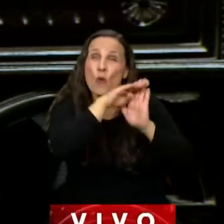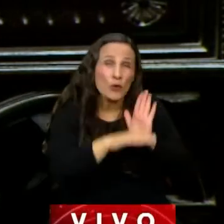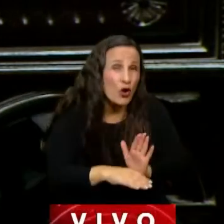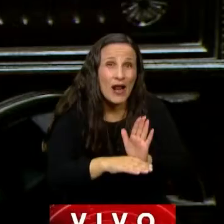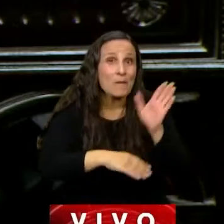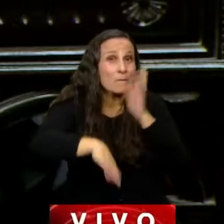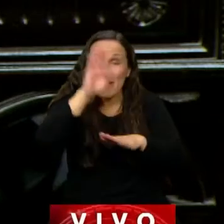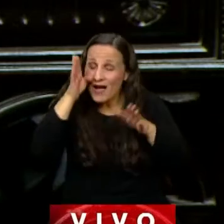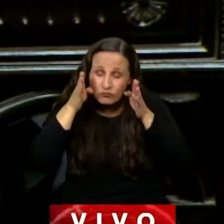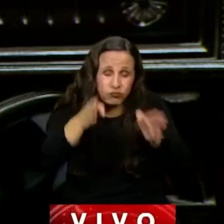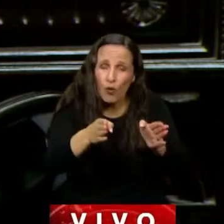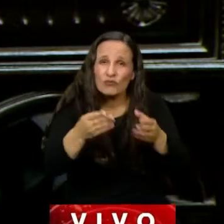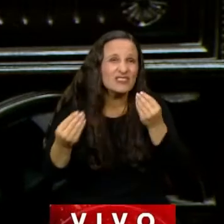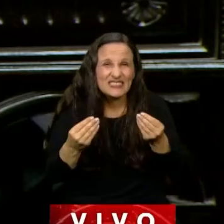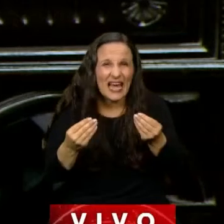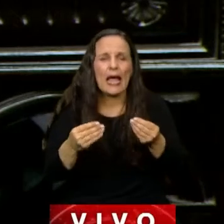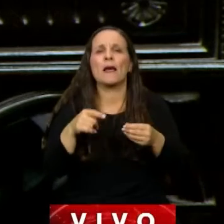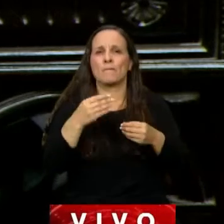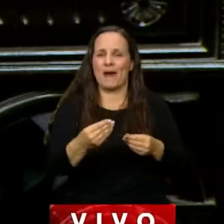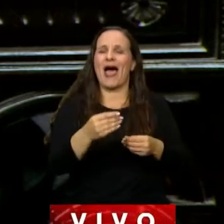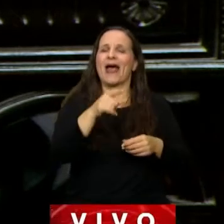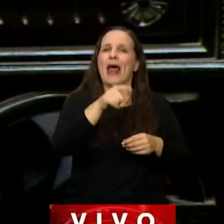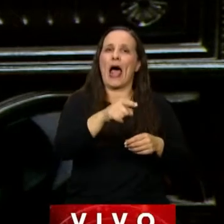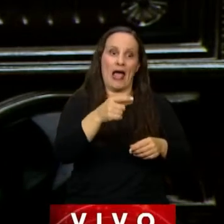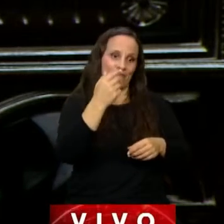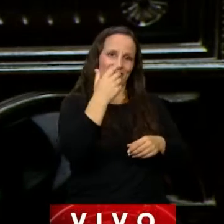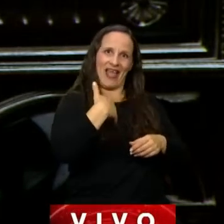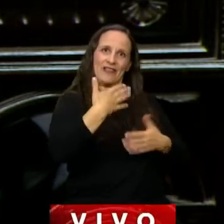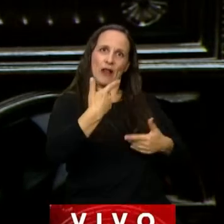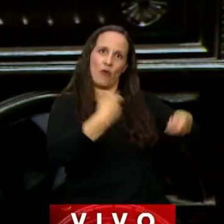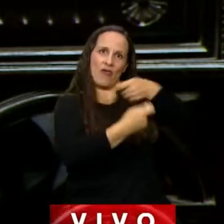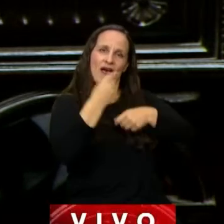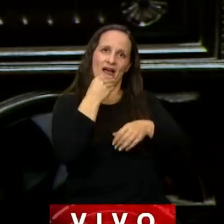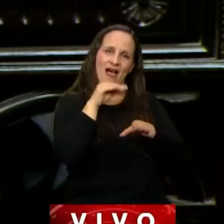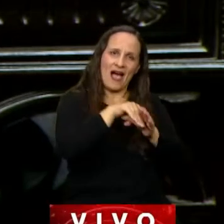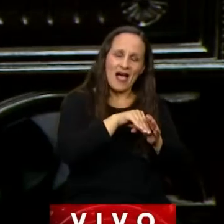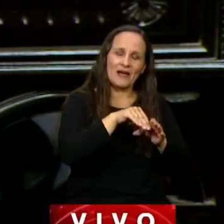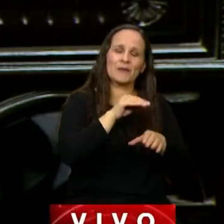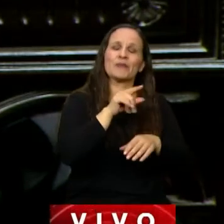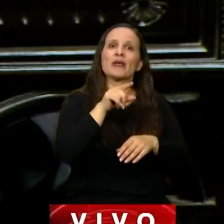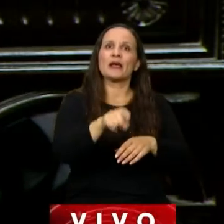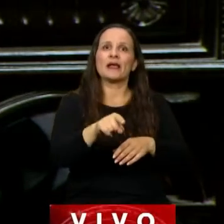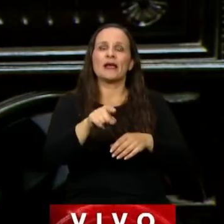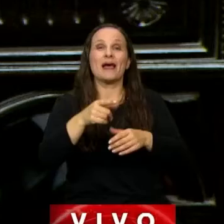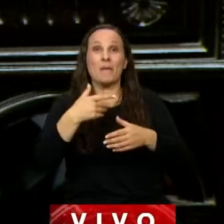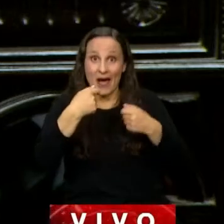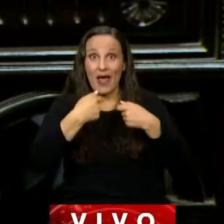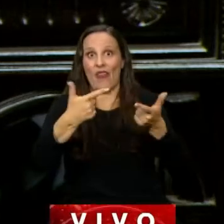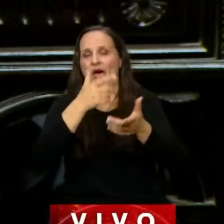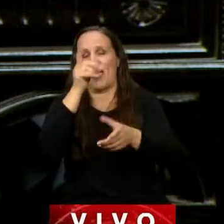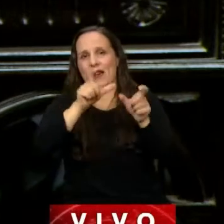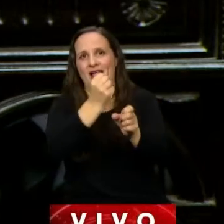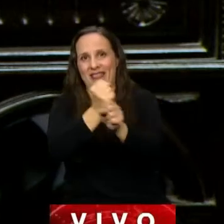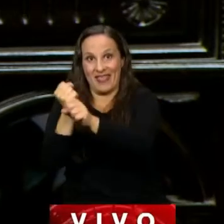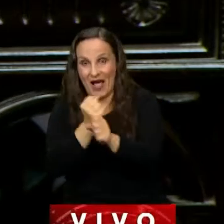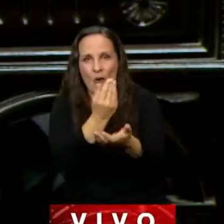en fortalecer las políticas de soberanía alimentaria, el fomento al empleo y capacitación laboral y políticas de prevención,